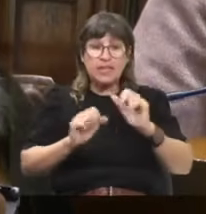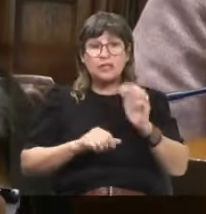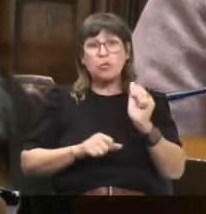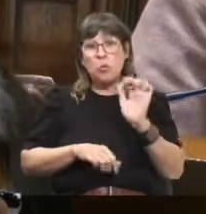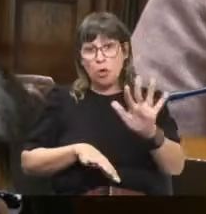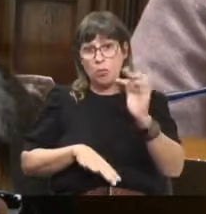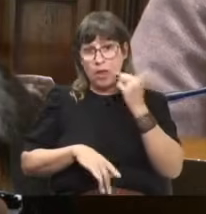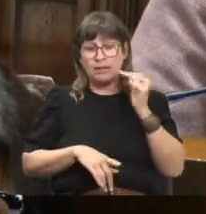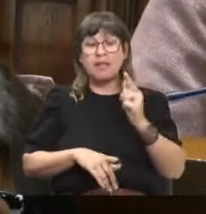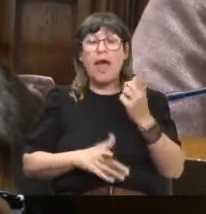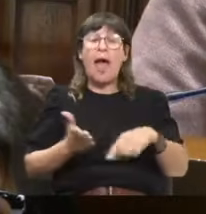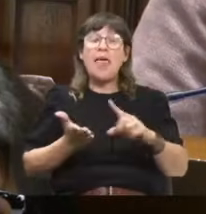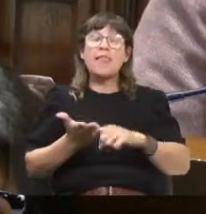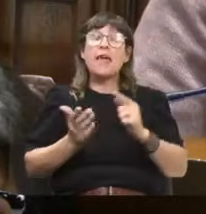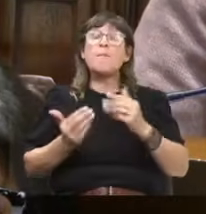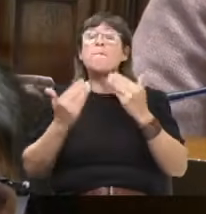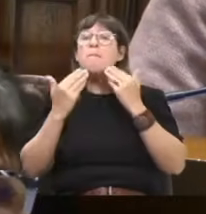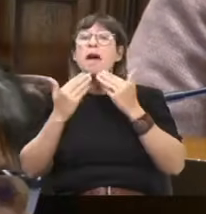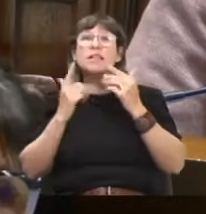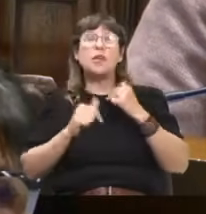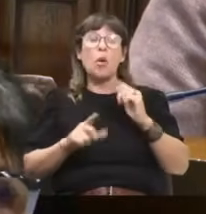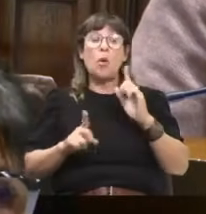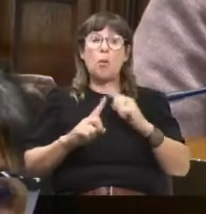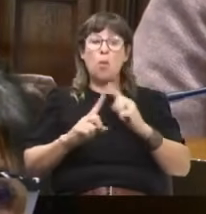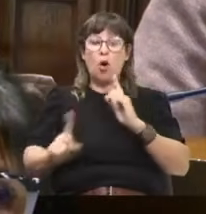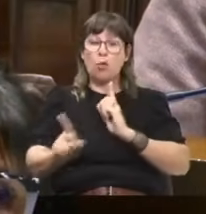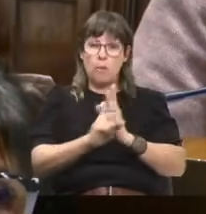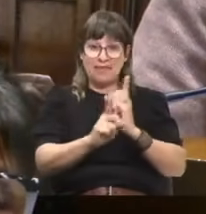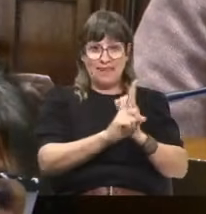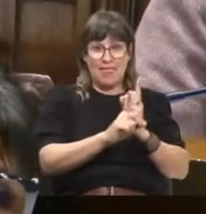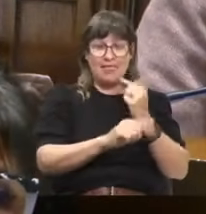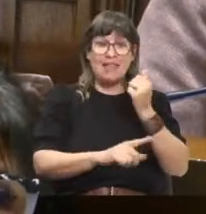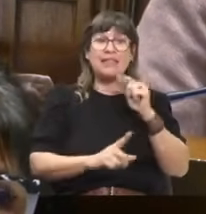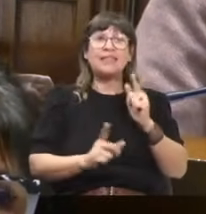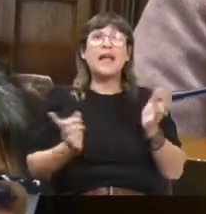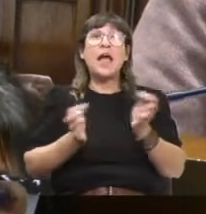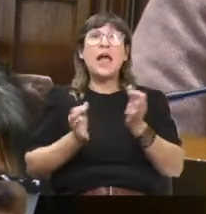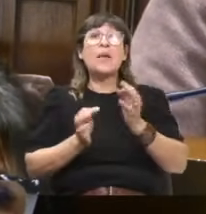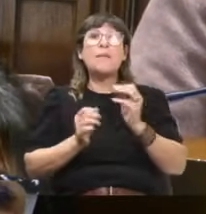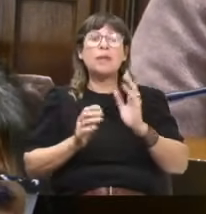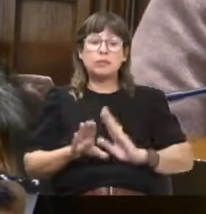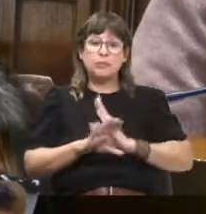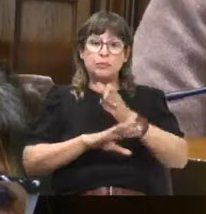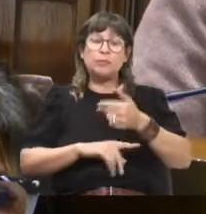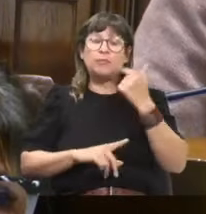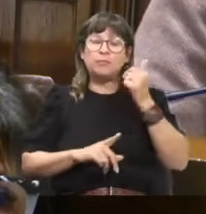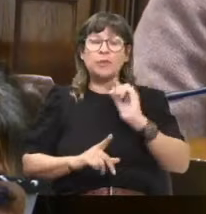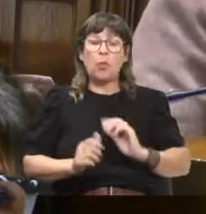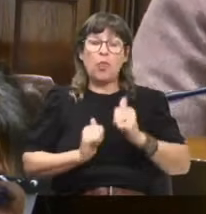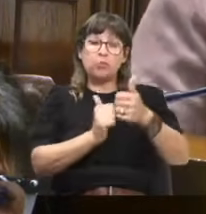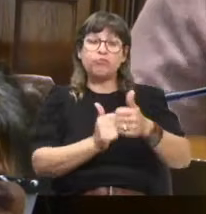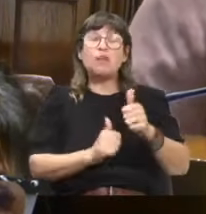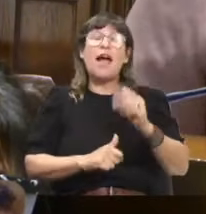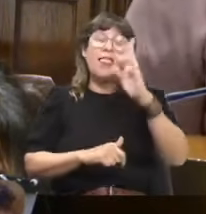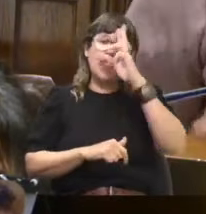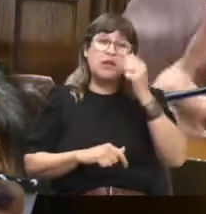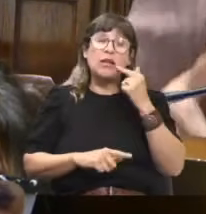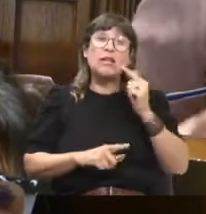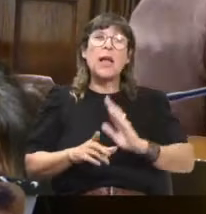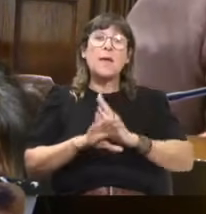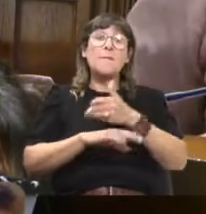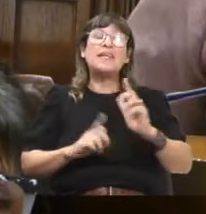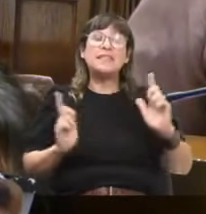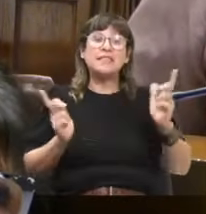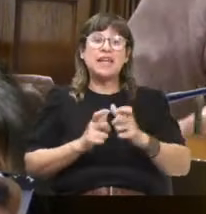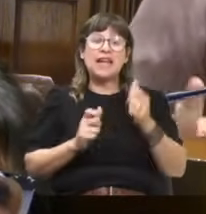además consultante por pacientes específicos en las instancias asistenciales del hospital y participa en reuniones